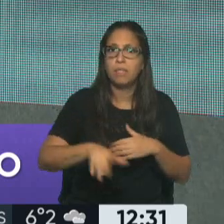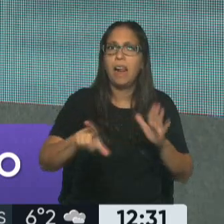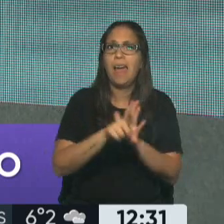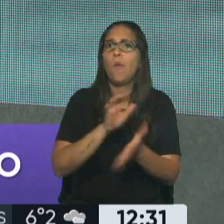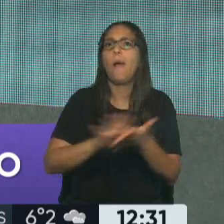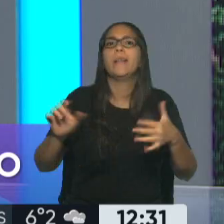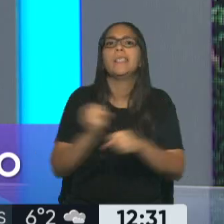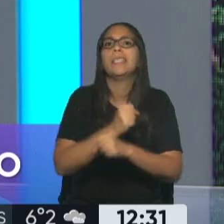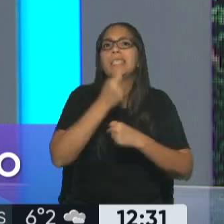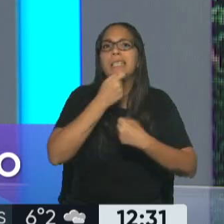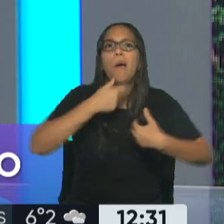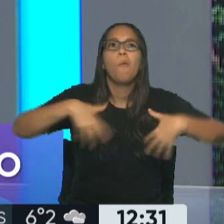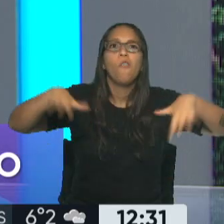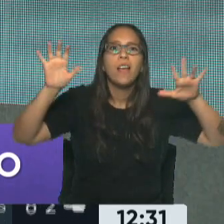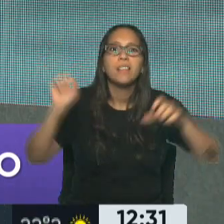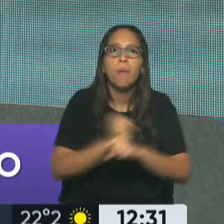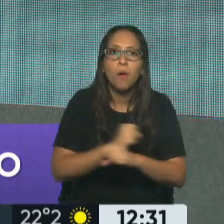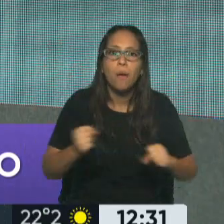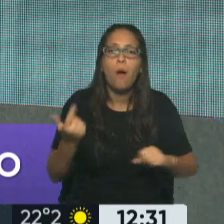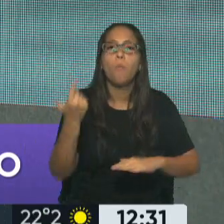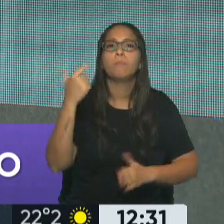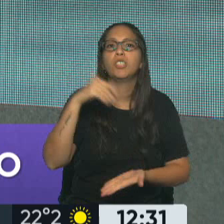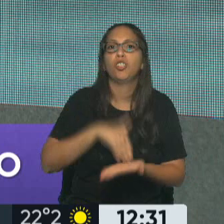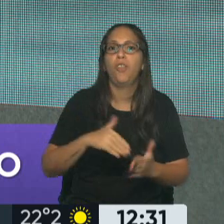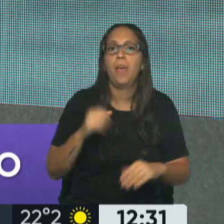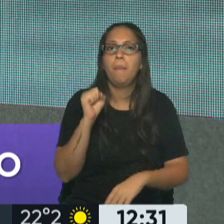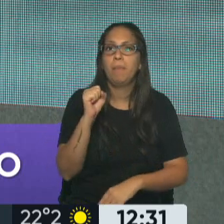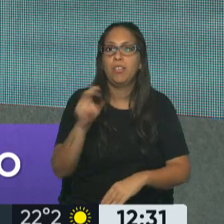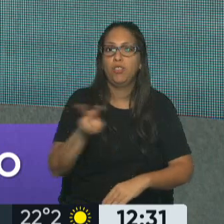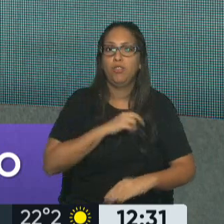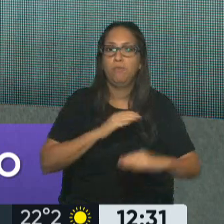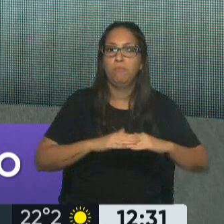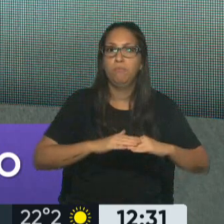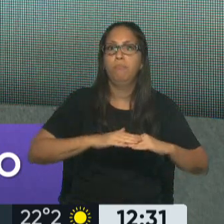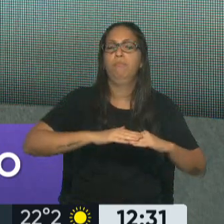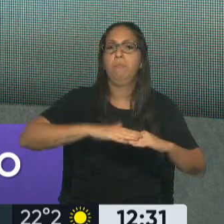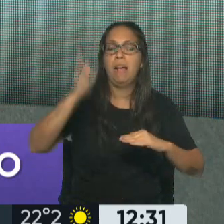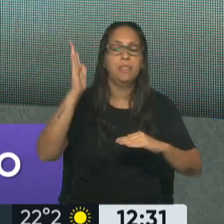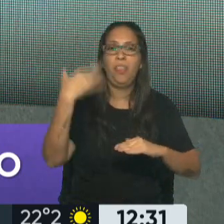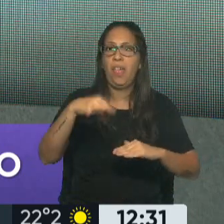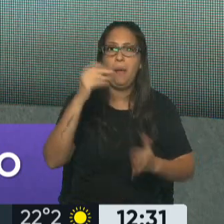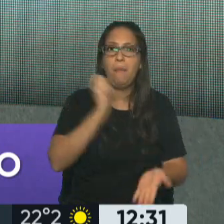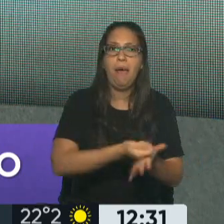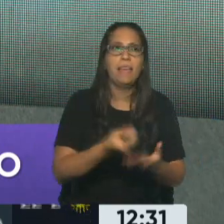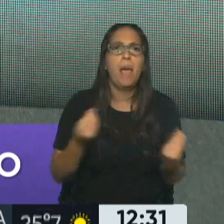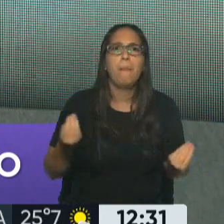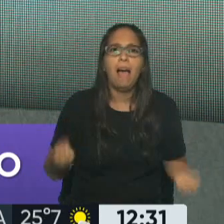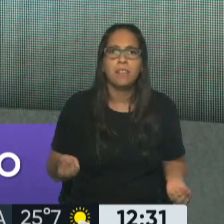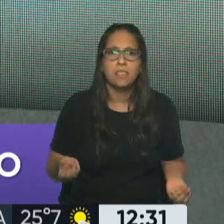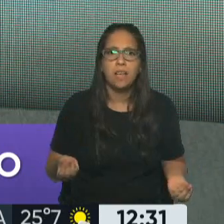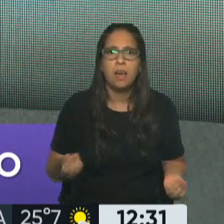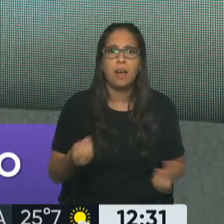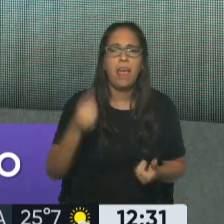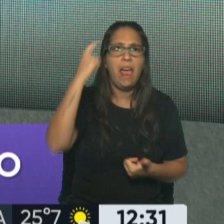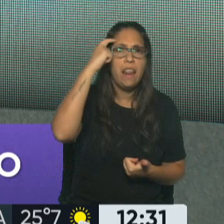ley, supongamos, a partir de 1 millón de pesos, y no como ahora a partir de los 2.300.000 y pico de mil pesos. Bueno, ¿Qué sucede? No pagó enero, no